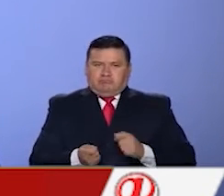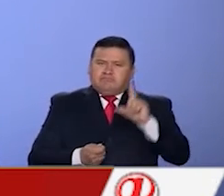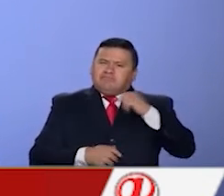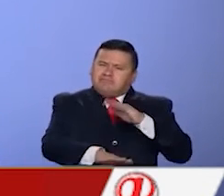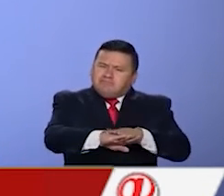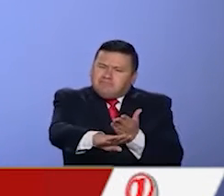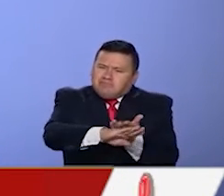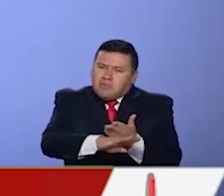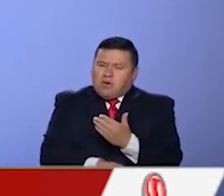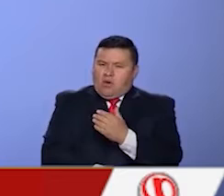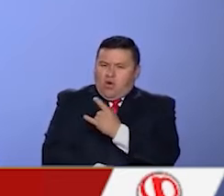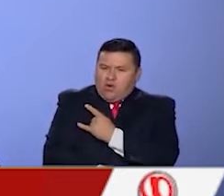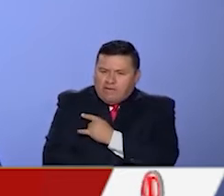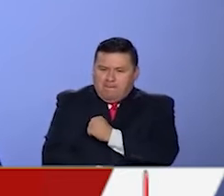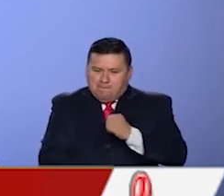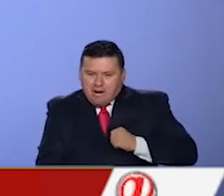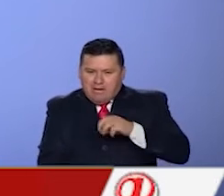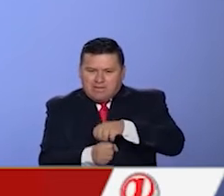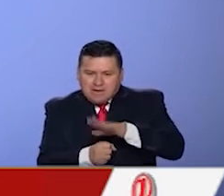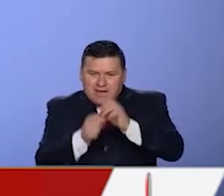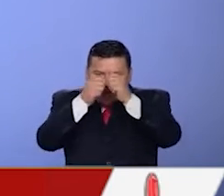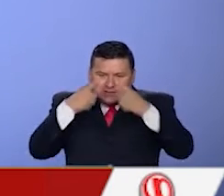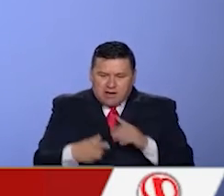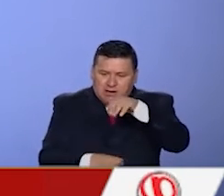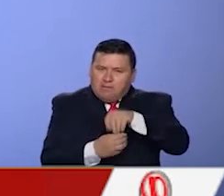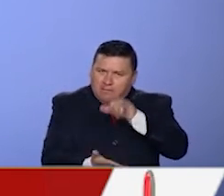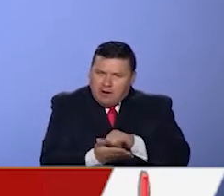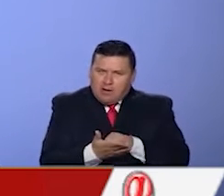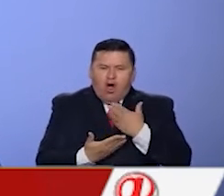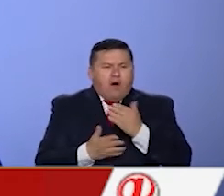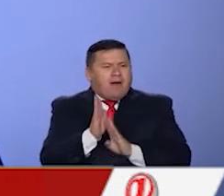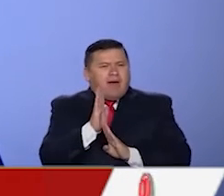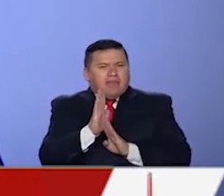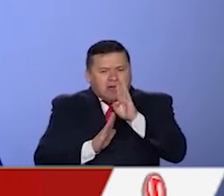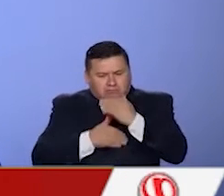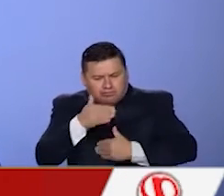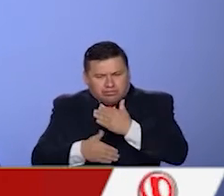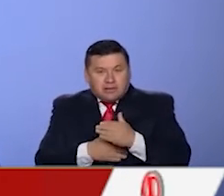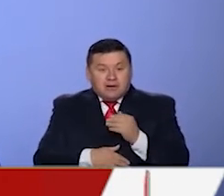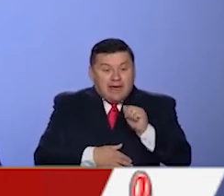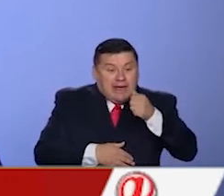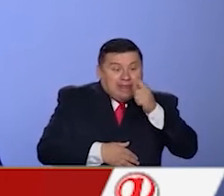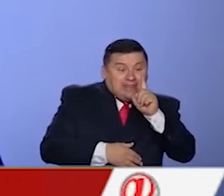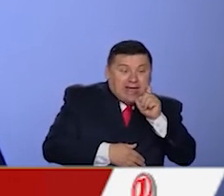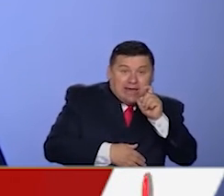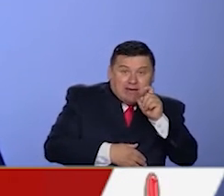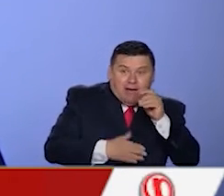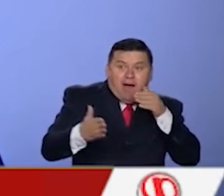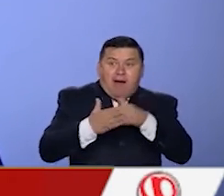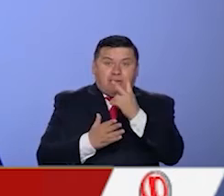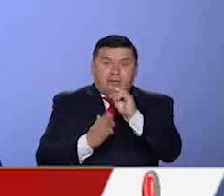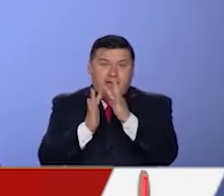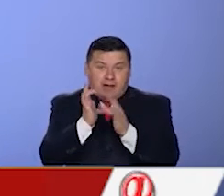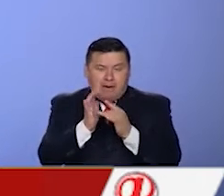nosotros recomendamos a las universidades públicas, privadas e instituciones de educación superior desarrollar esta semana, desde el 16, todas